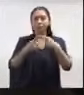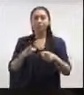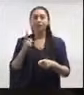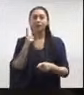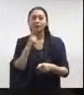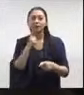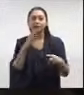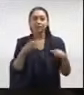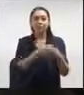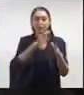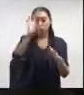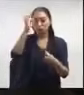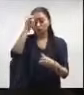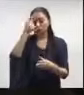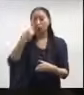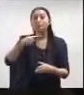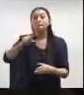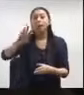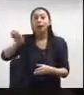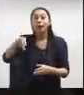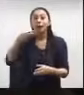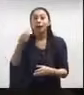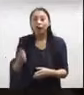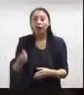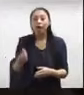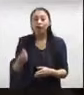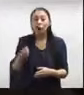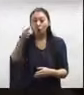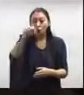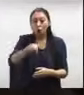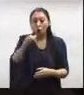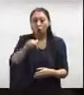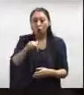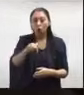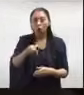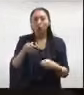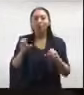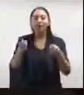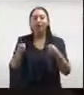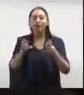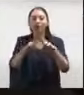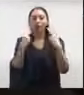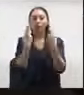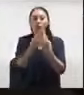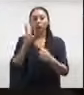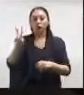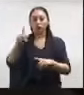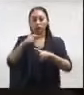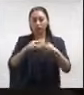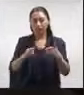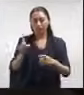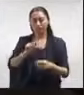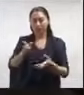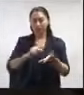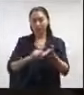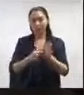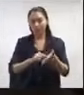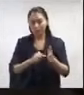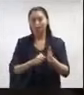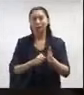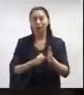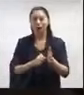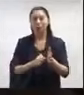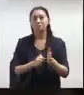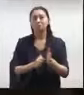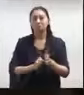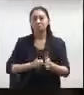de bloque para que se sesionara hoy a las 2:30 de la tarde, eso no quiere decir de que ese acto